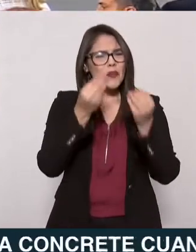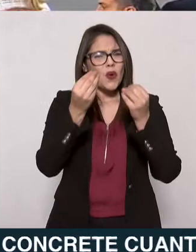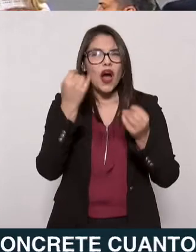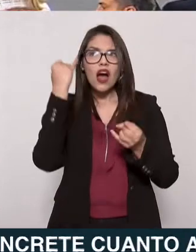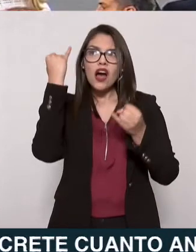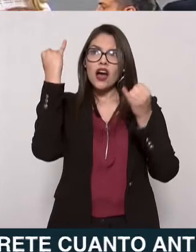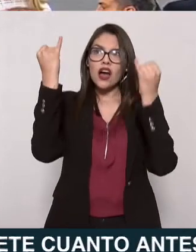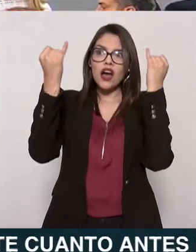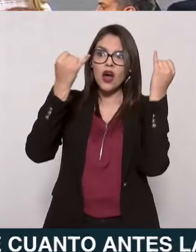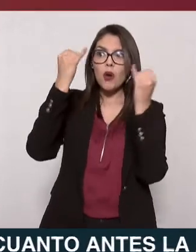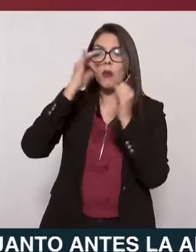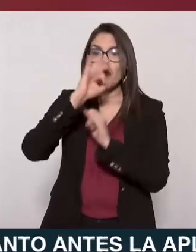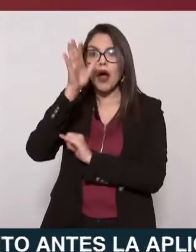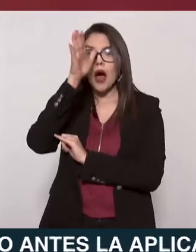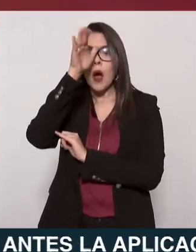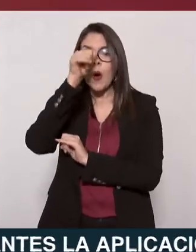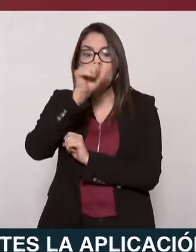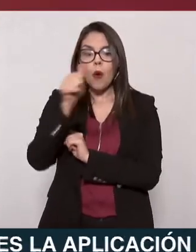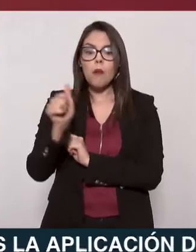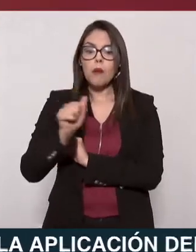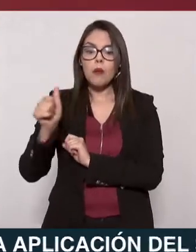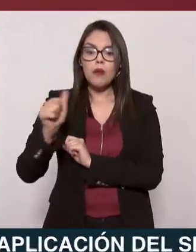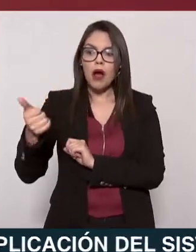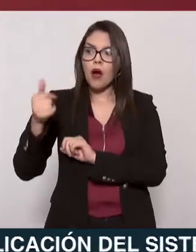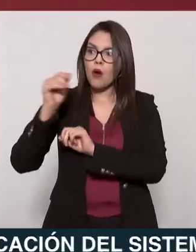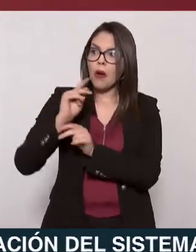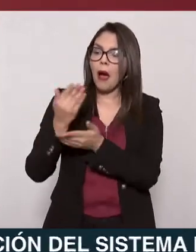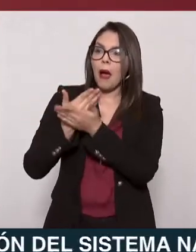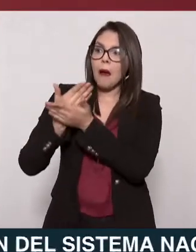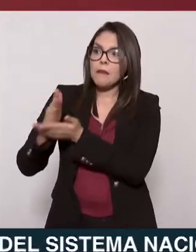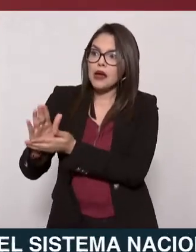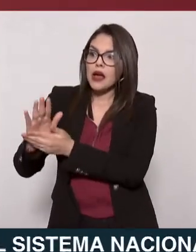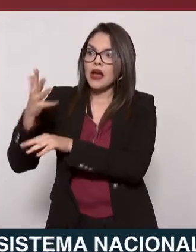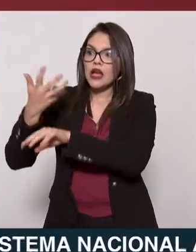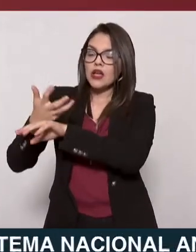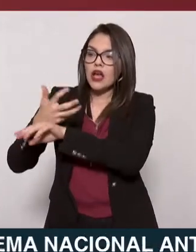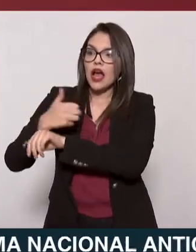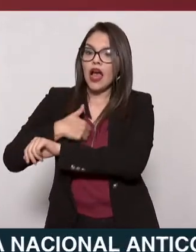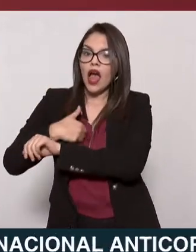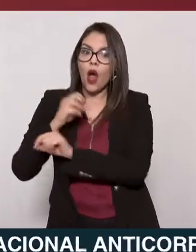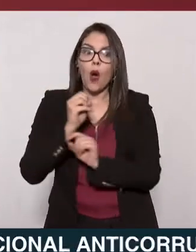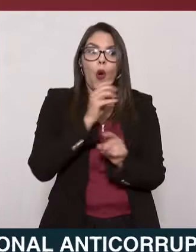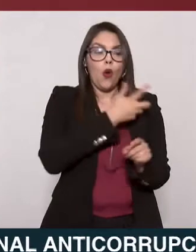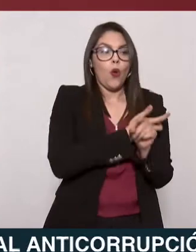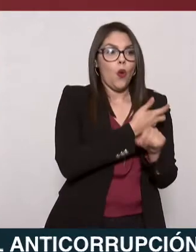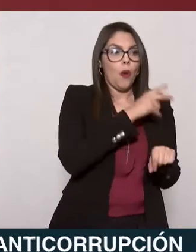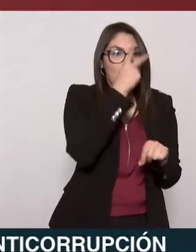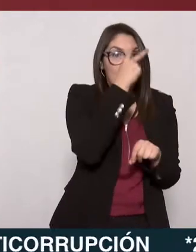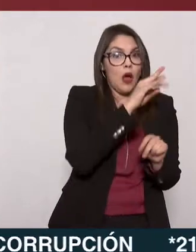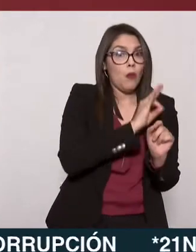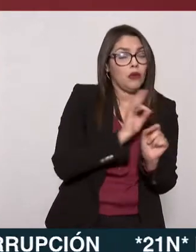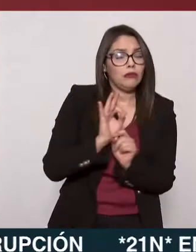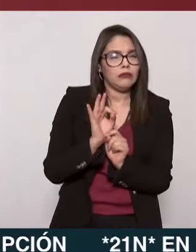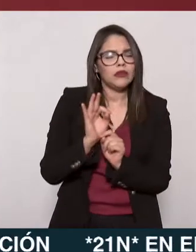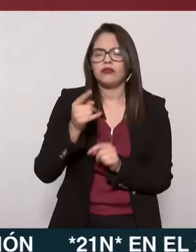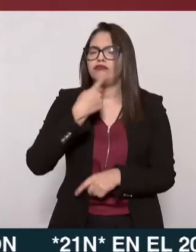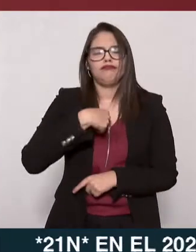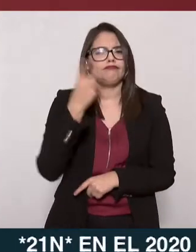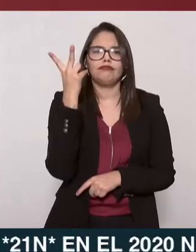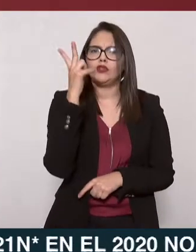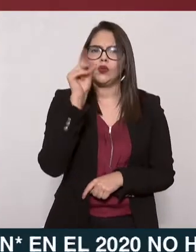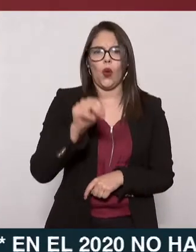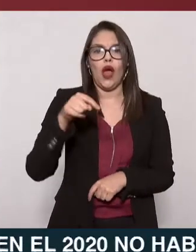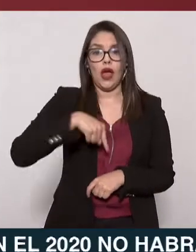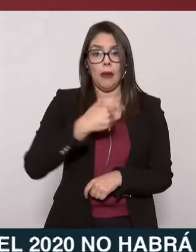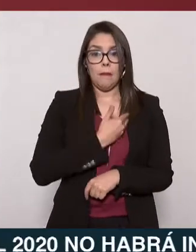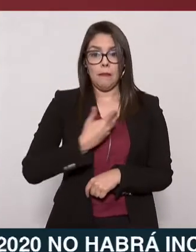pudieran hacer acuerdos bilaterales entre Estados Unidos y Canadá, Estados Unidos, México. Nosotros dijimos no. El presidente aquí me